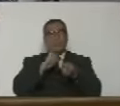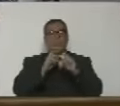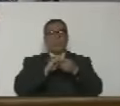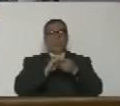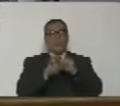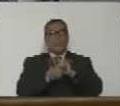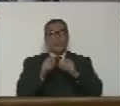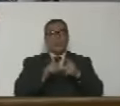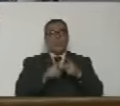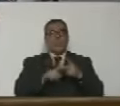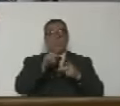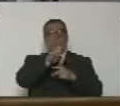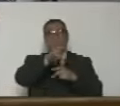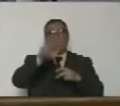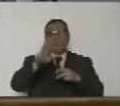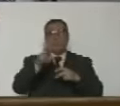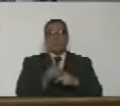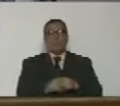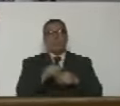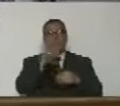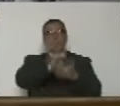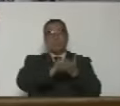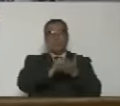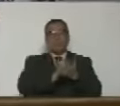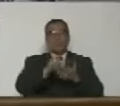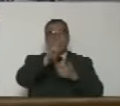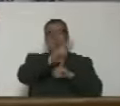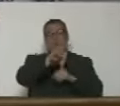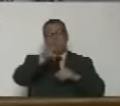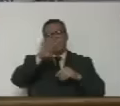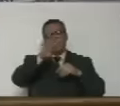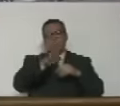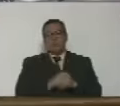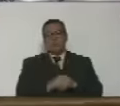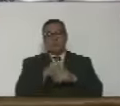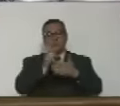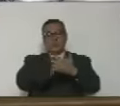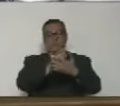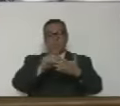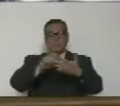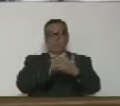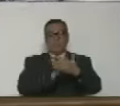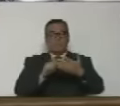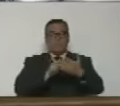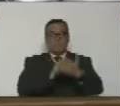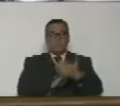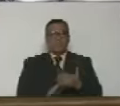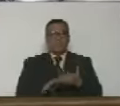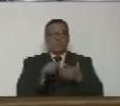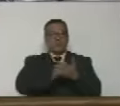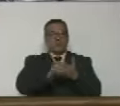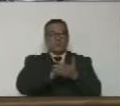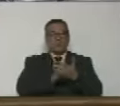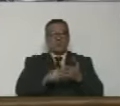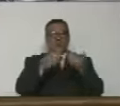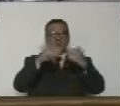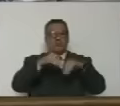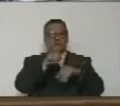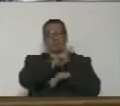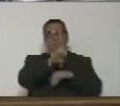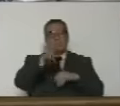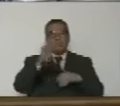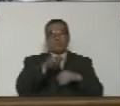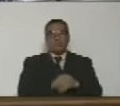modificación el artículo 23, el cual pasa a ser el artículo 24, quedando redactado en los siguientes términos. Artículo